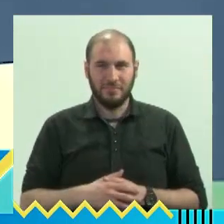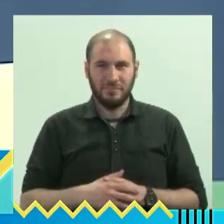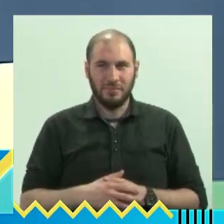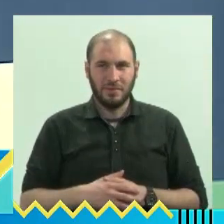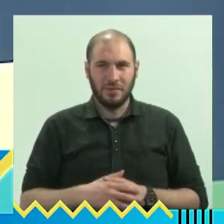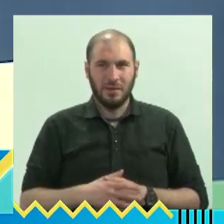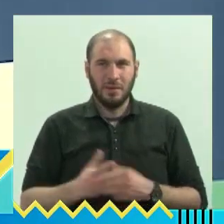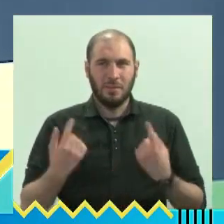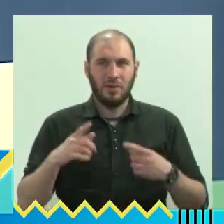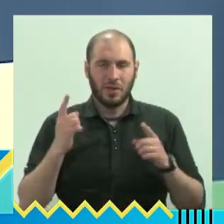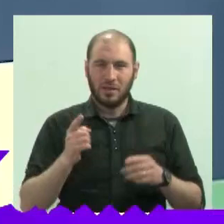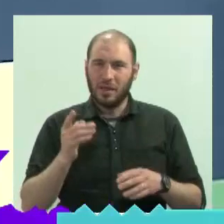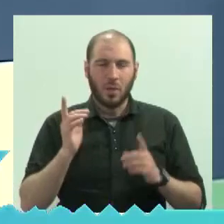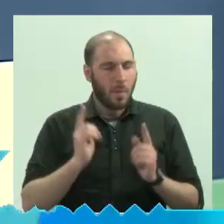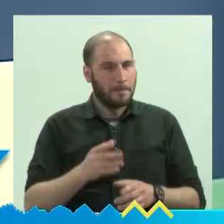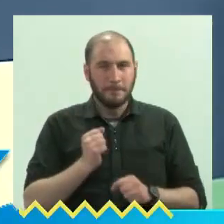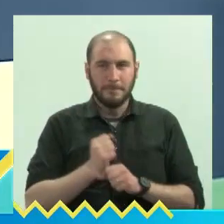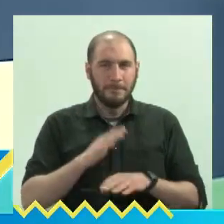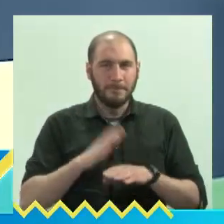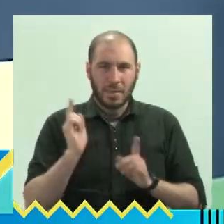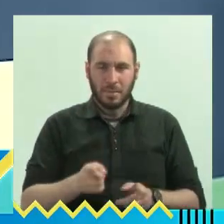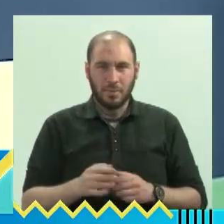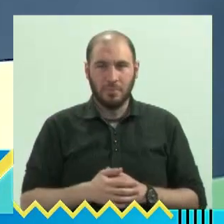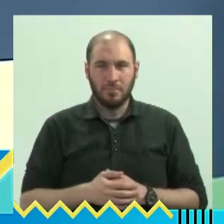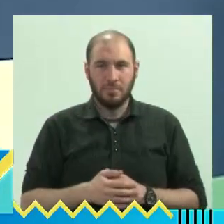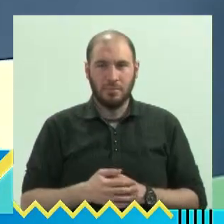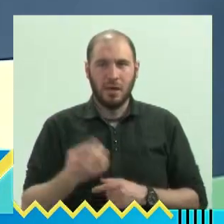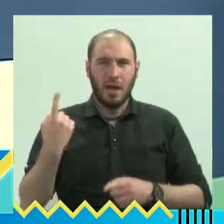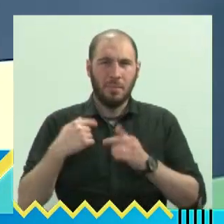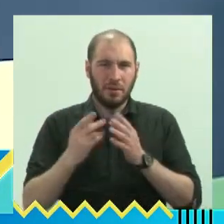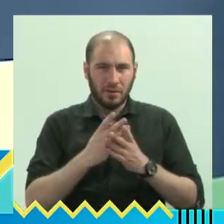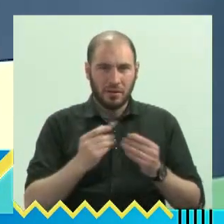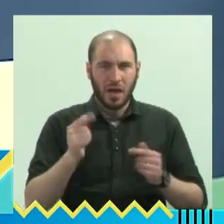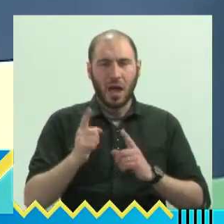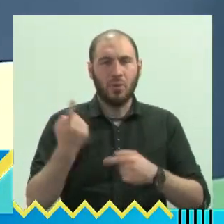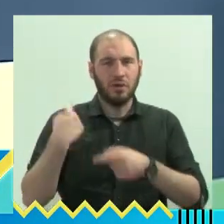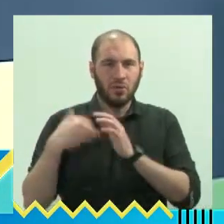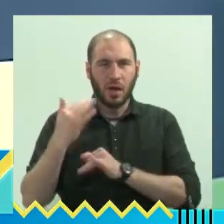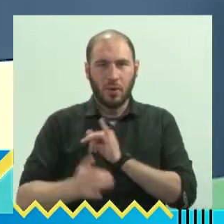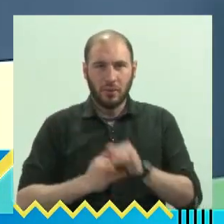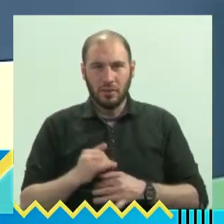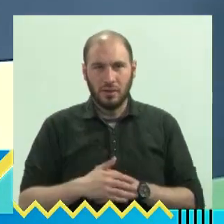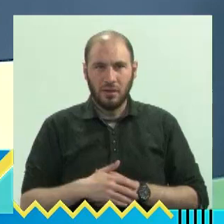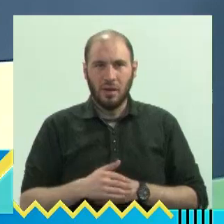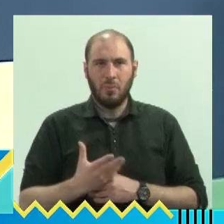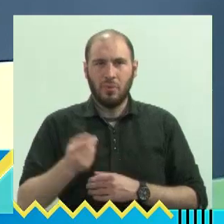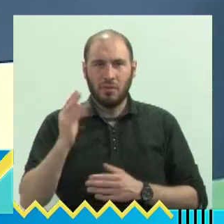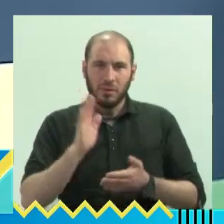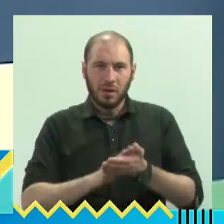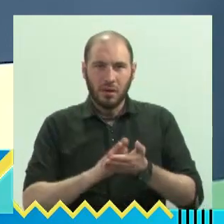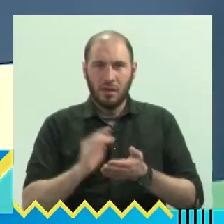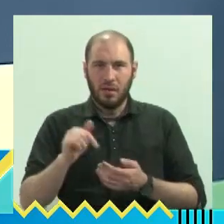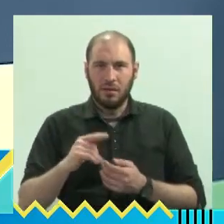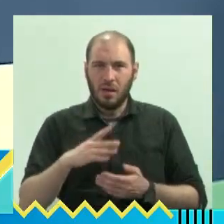porque cumplen igual la misma función. O sea, cuando vos estudiás los mitos, hay gente que cuenta historias y que vos incluso podés verificar rápidamente que